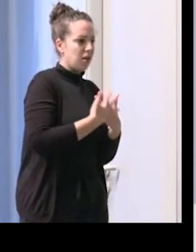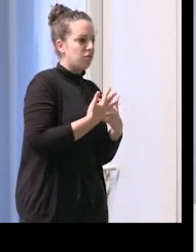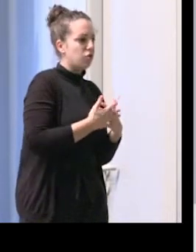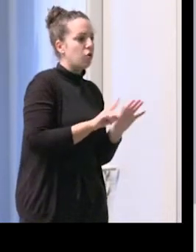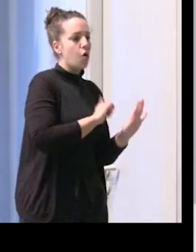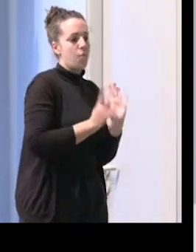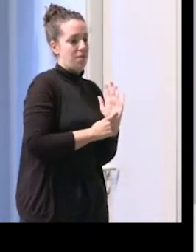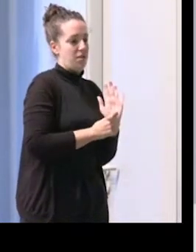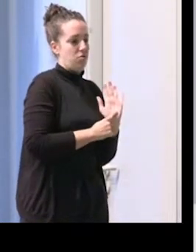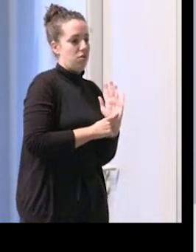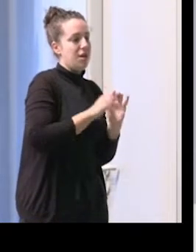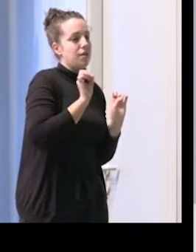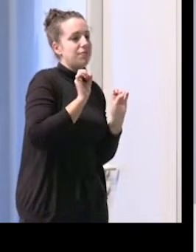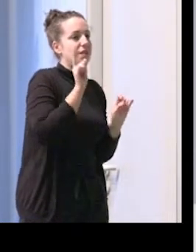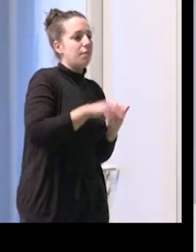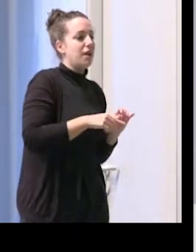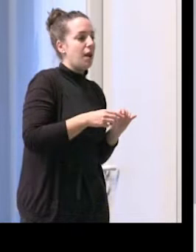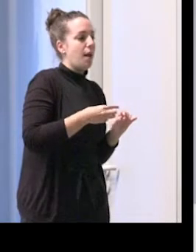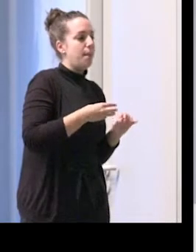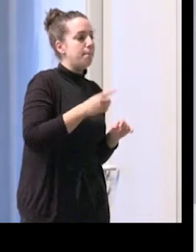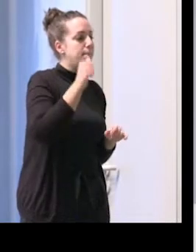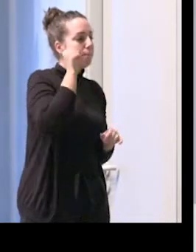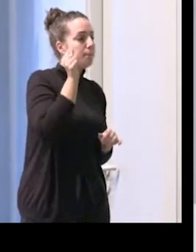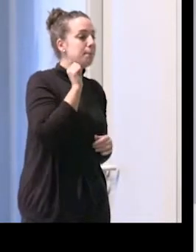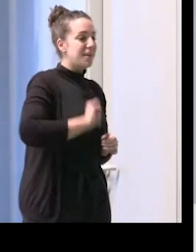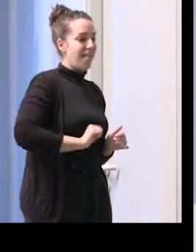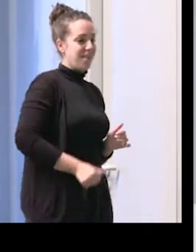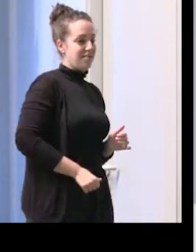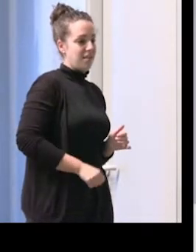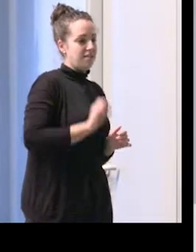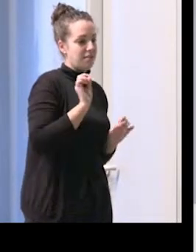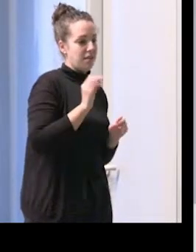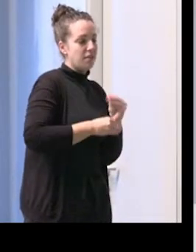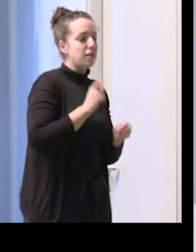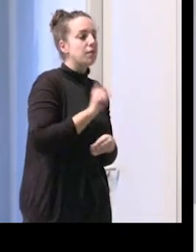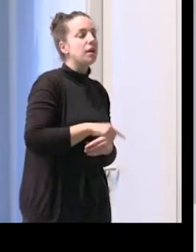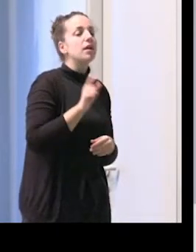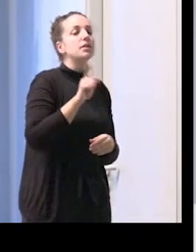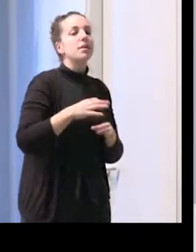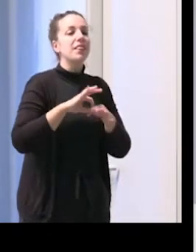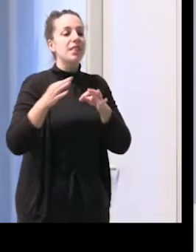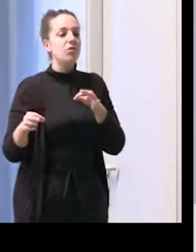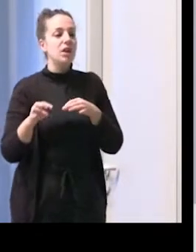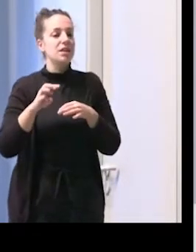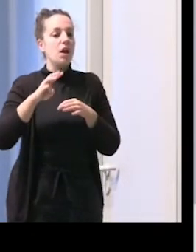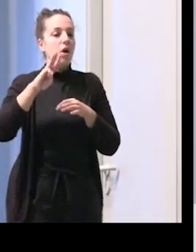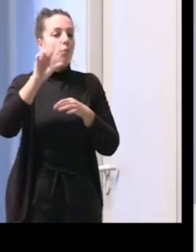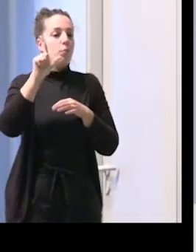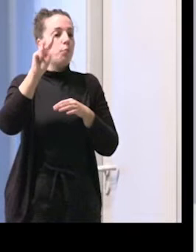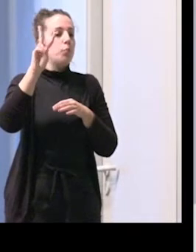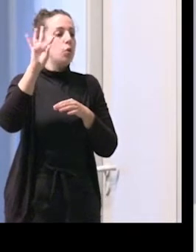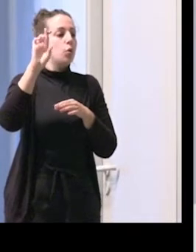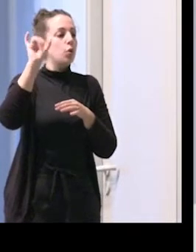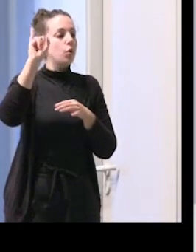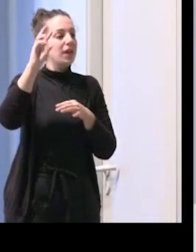extraembrionarios como la placenta. Hay muy pocos ejemplos de esas células. Las células pluripotentes son aquellas que